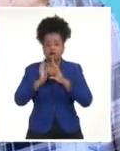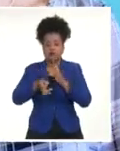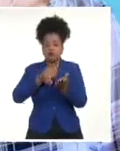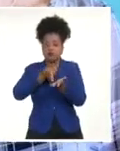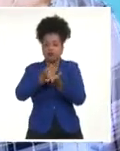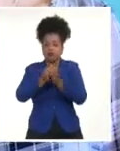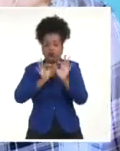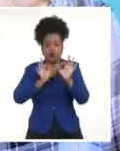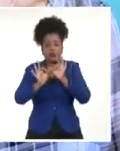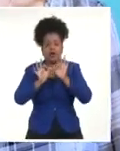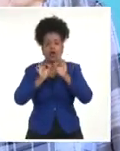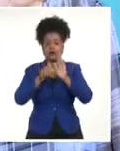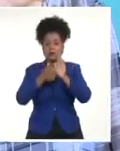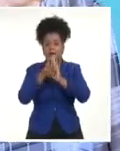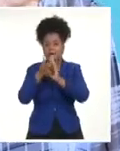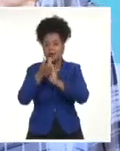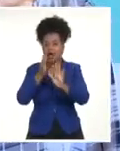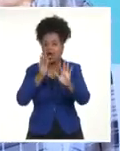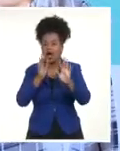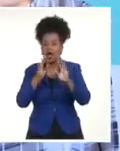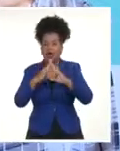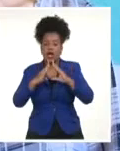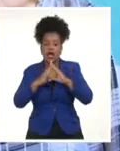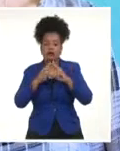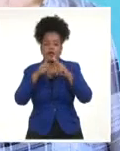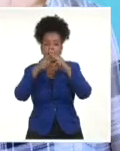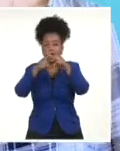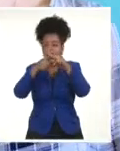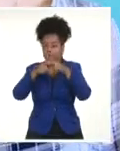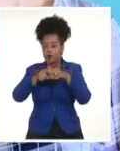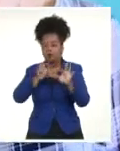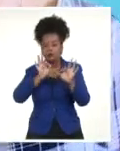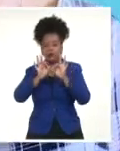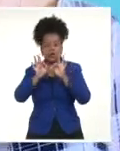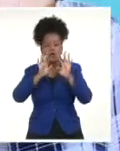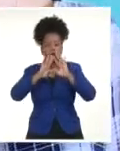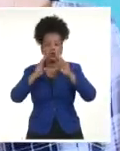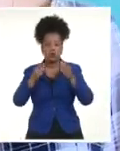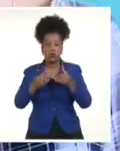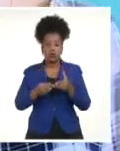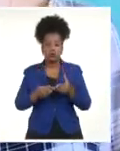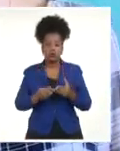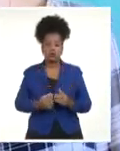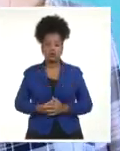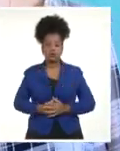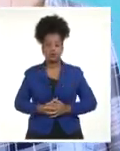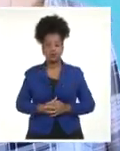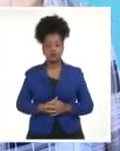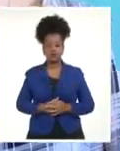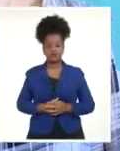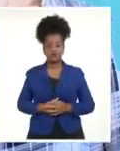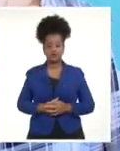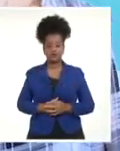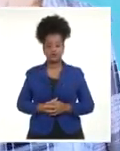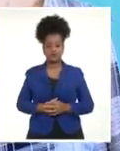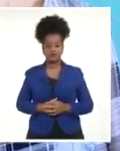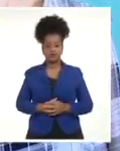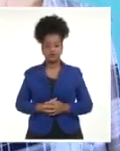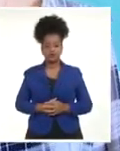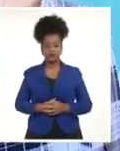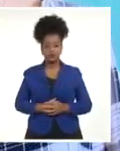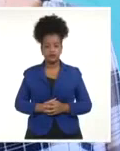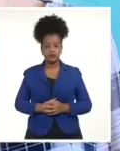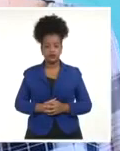de restauración, y yo, igual que ella, donde quiera que estén, va dedicado a ellos este premio, que llegue como un